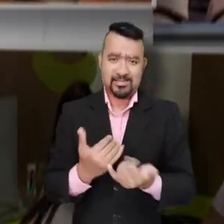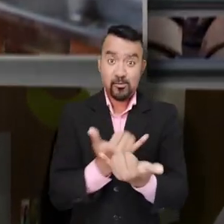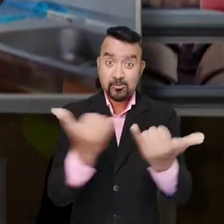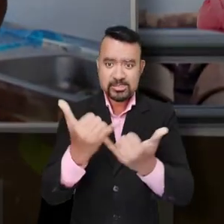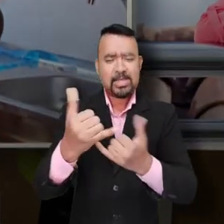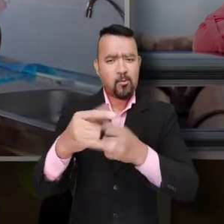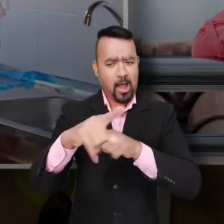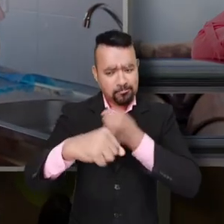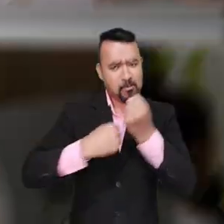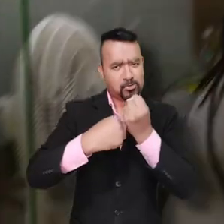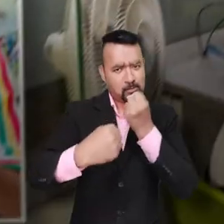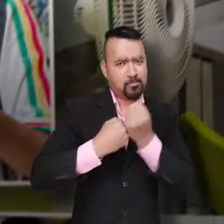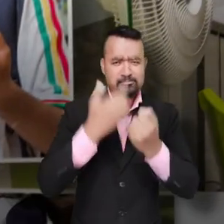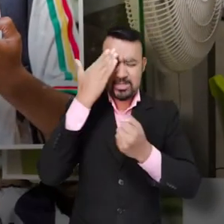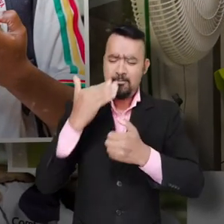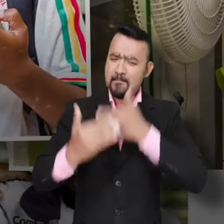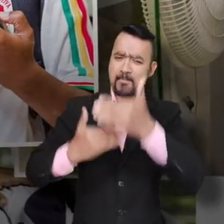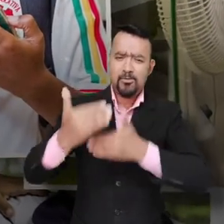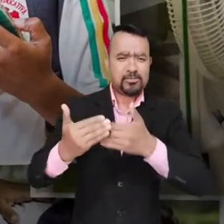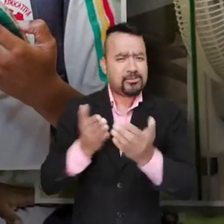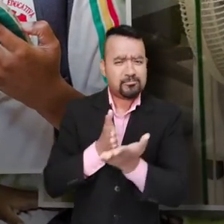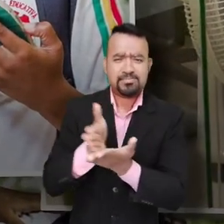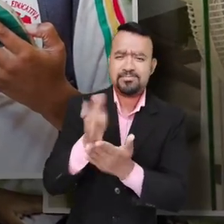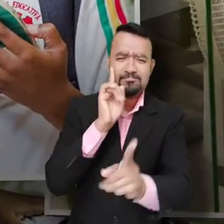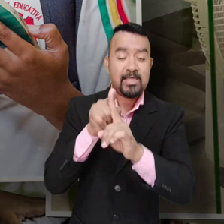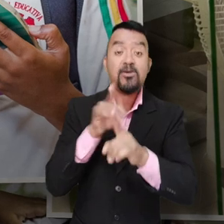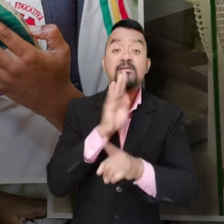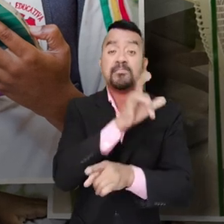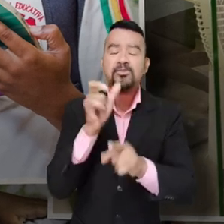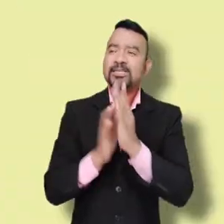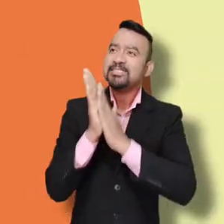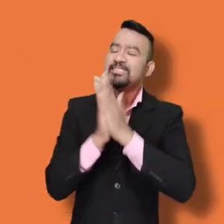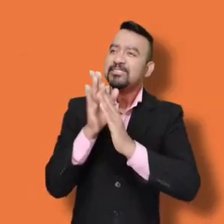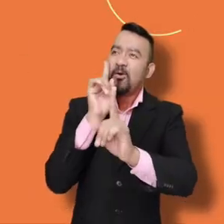incluyente, porque para nosotros, inclusión es convivir en armonía con